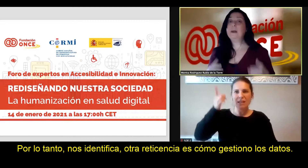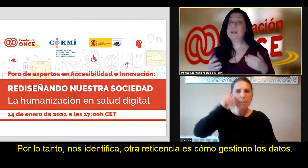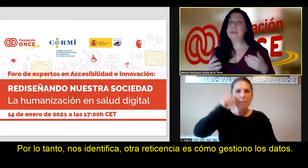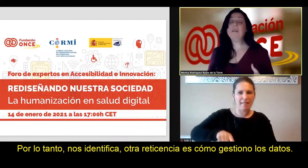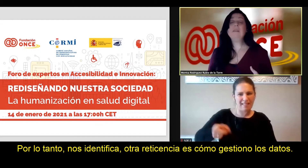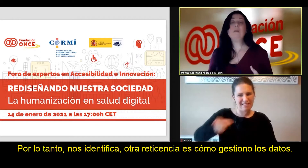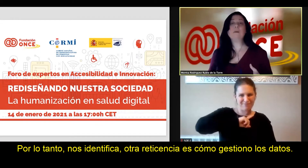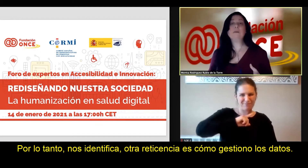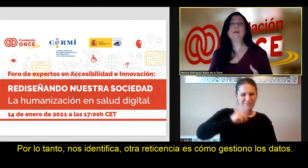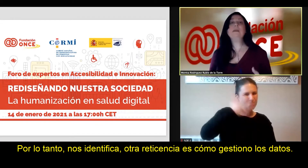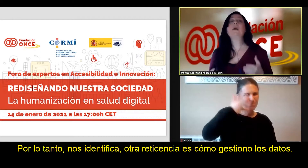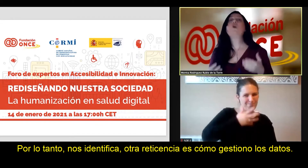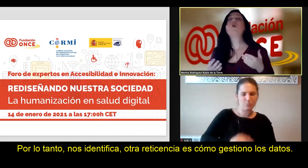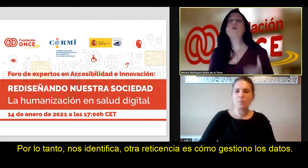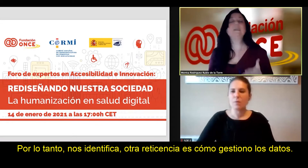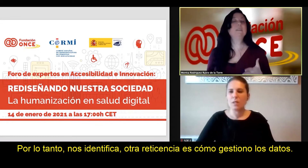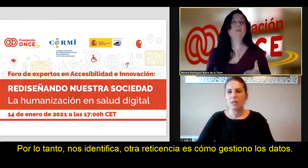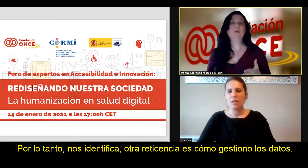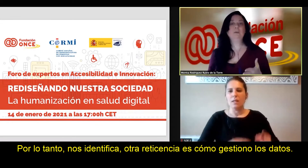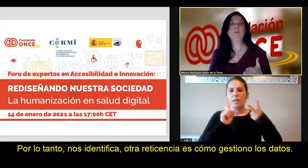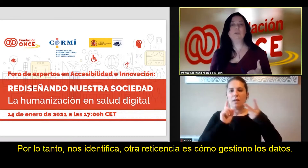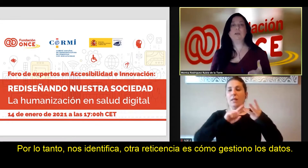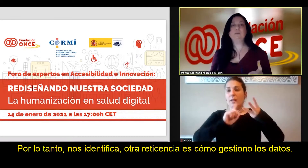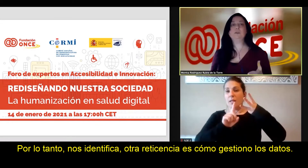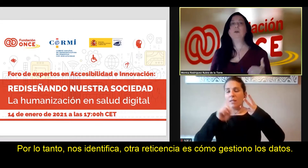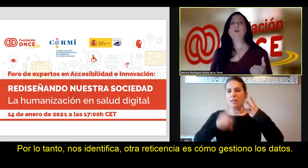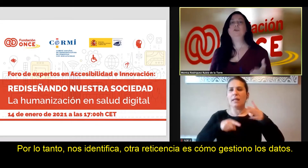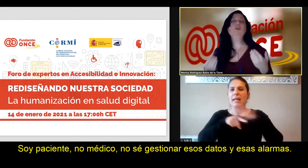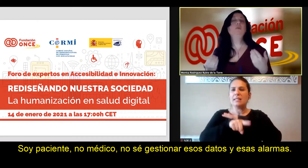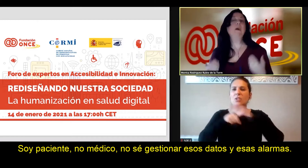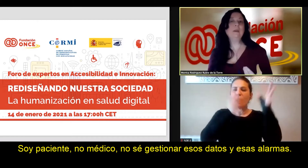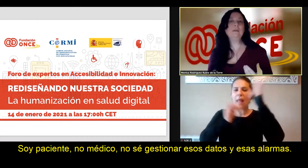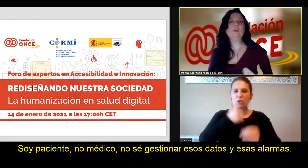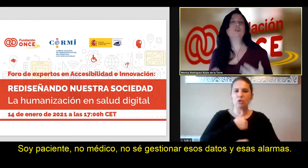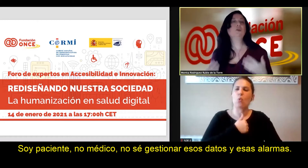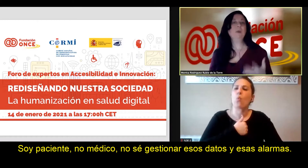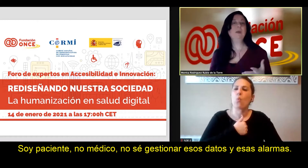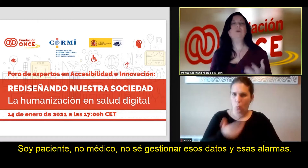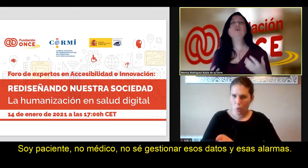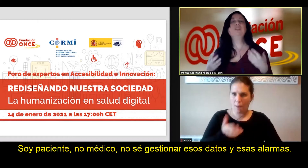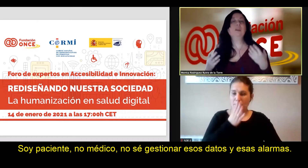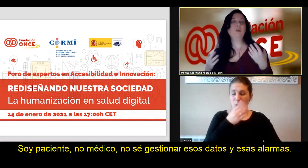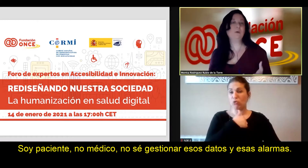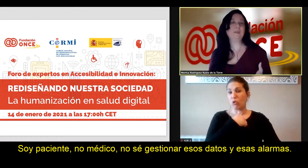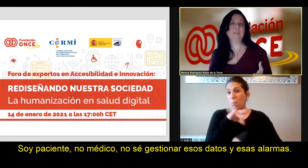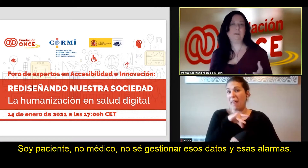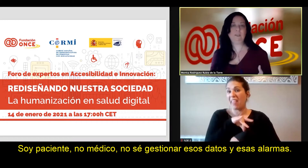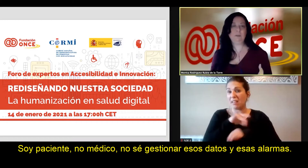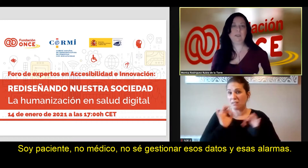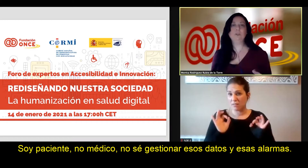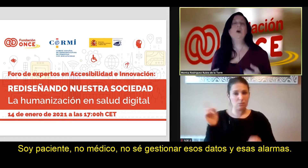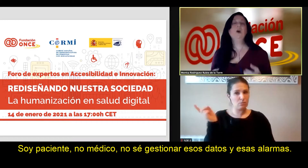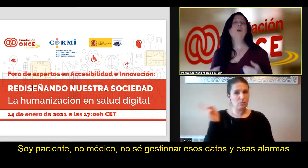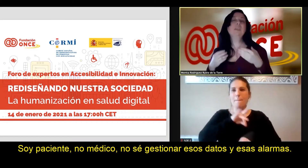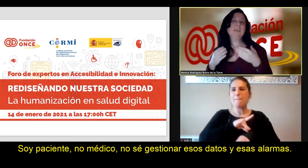Otra reticencia importante es cómo gestiono yo los datos. Yo soy paciente, no soy médico, no sé cómo gestionar esos